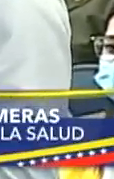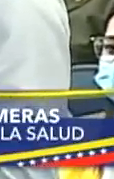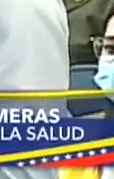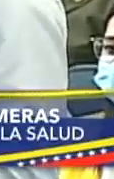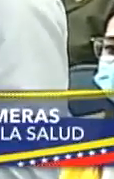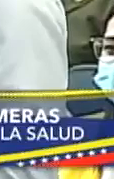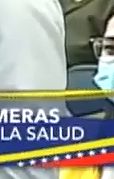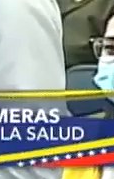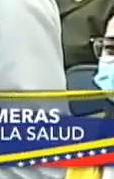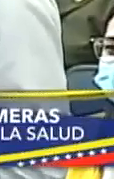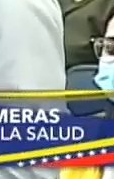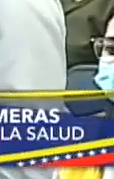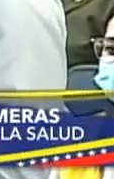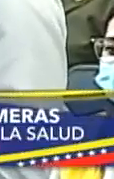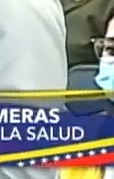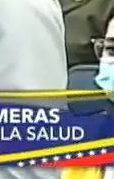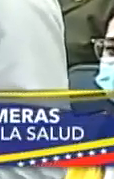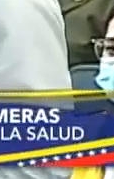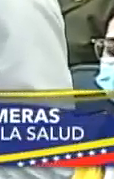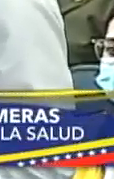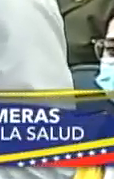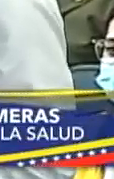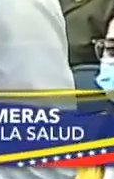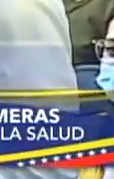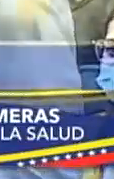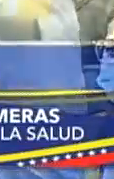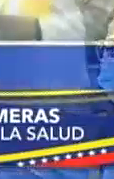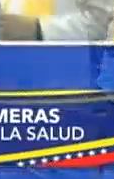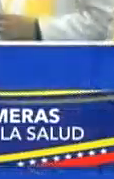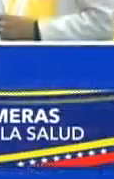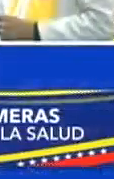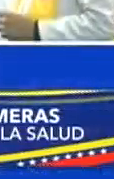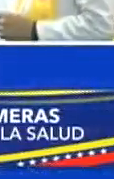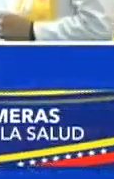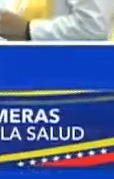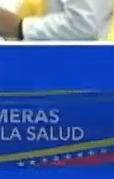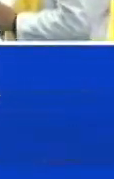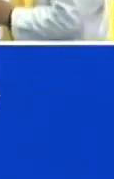los títulos en las diferentes especialidades.